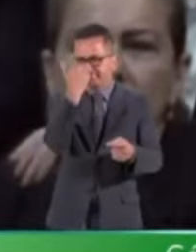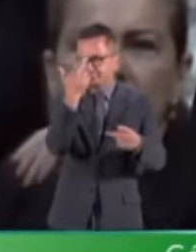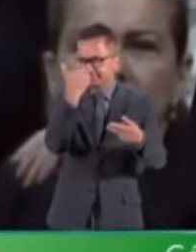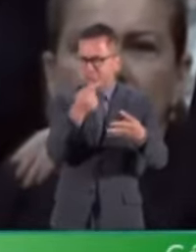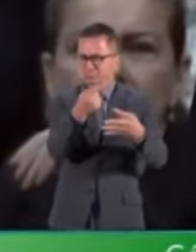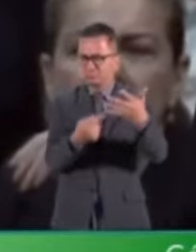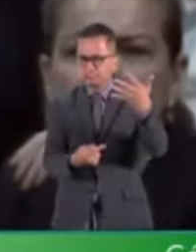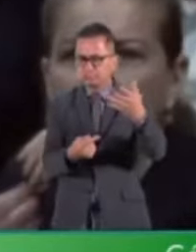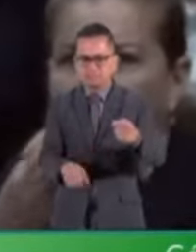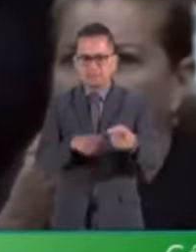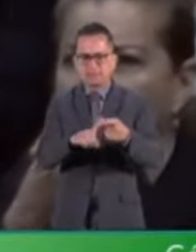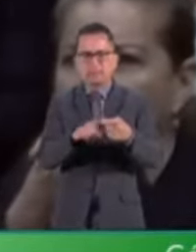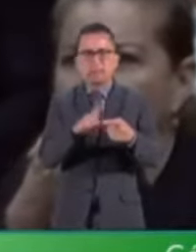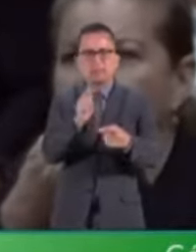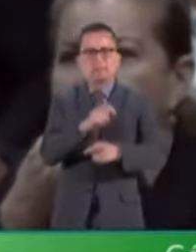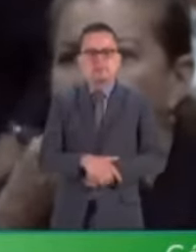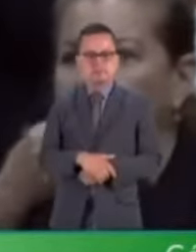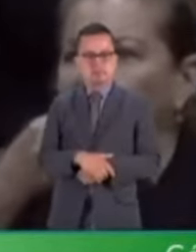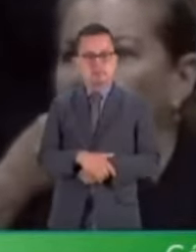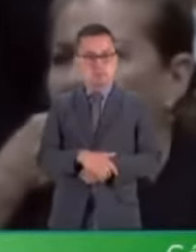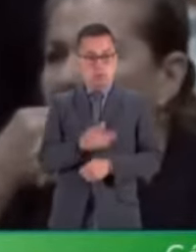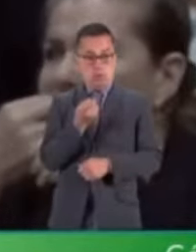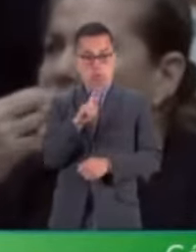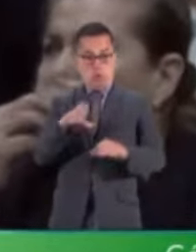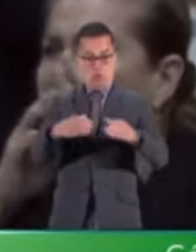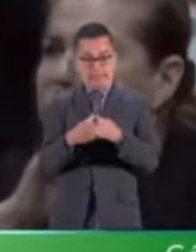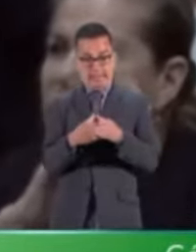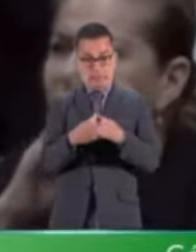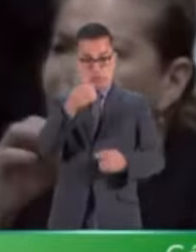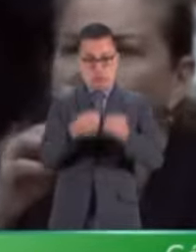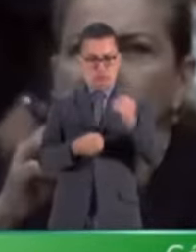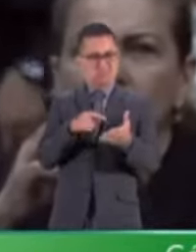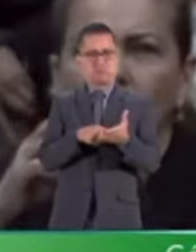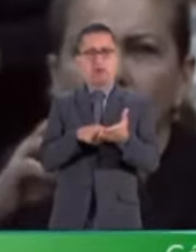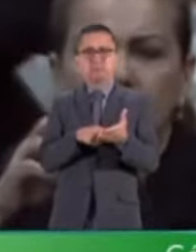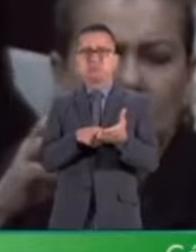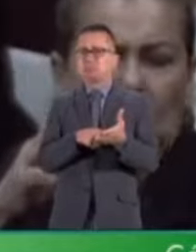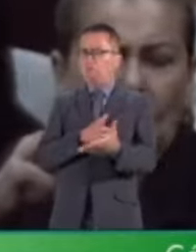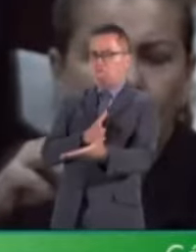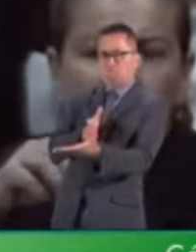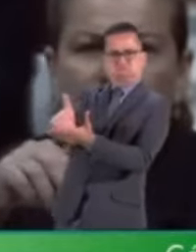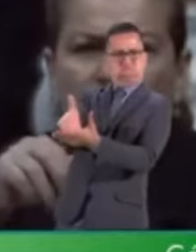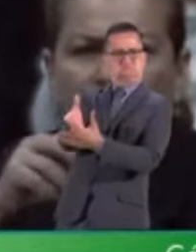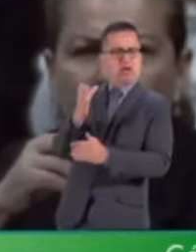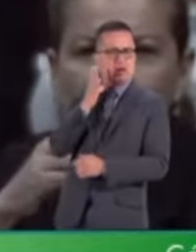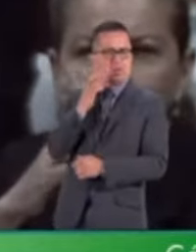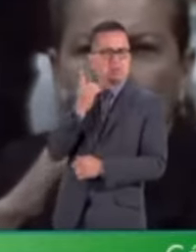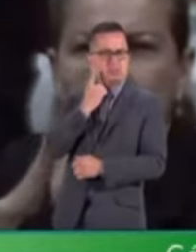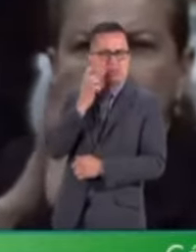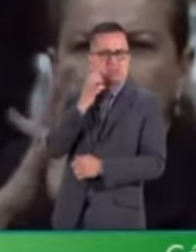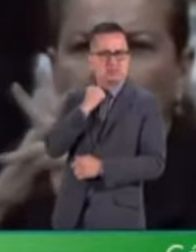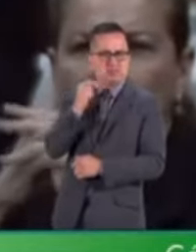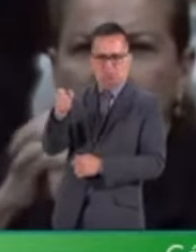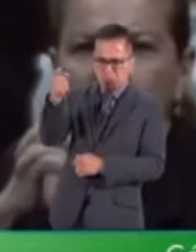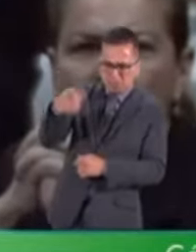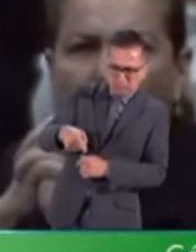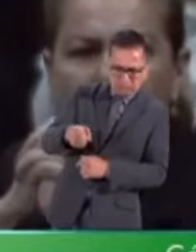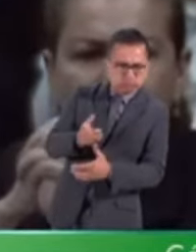grosera del Poder Judicial en las decisiones del Poder Legislativo. Y la